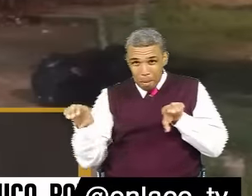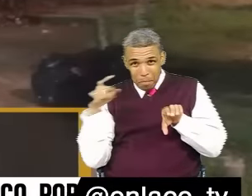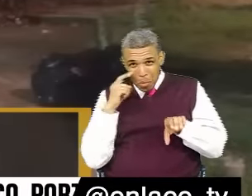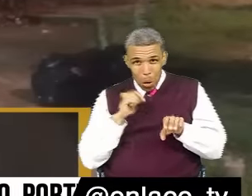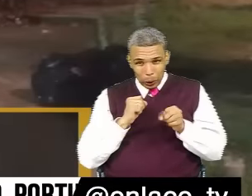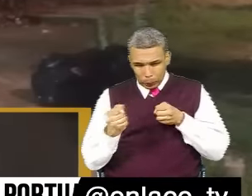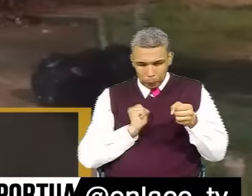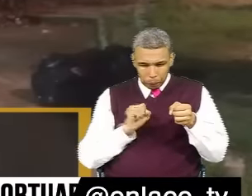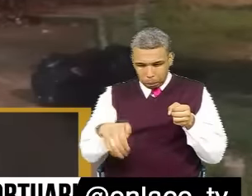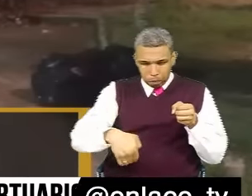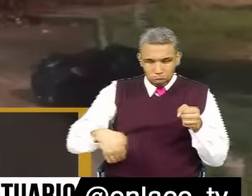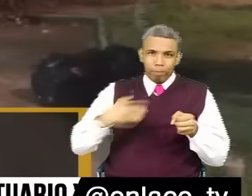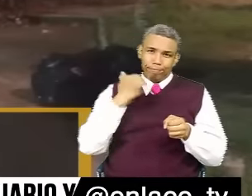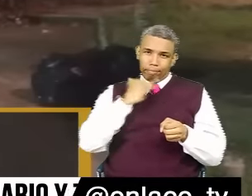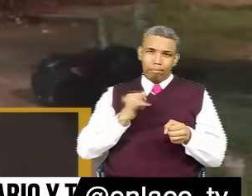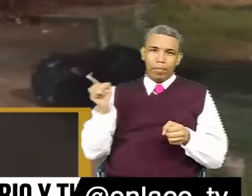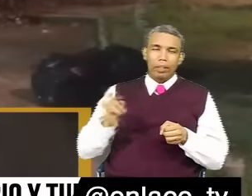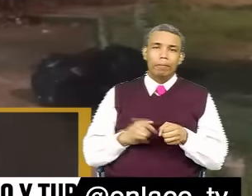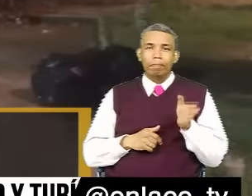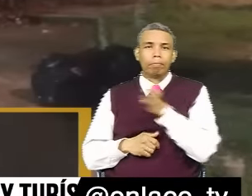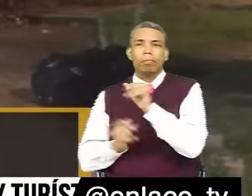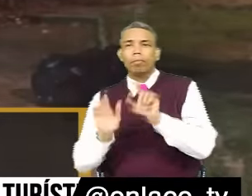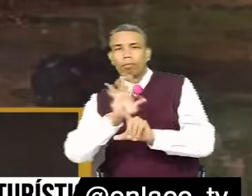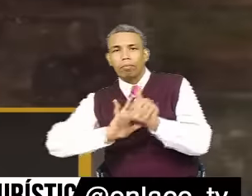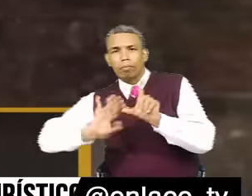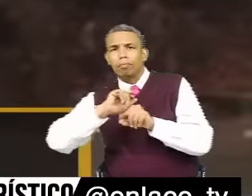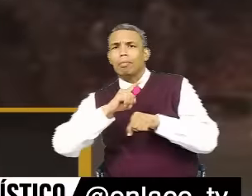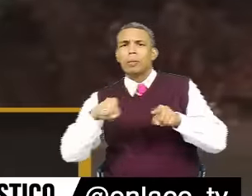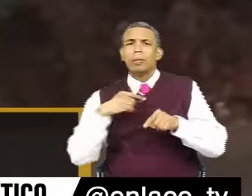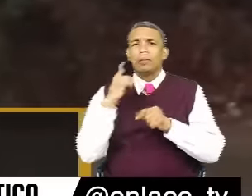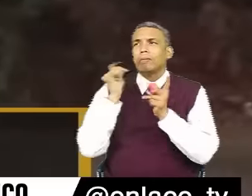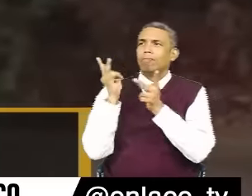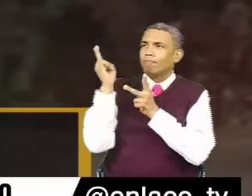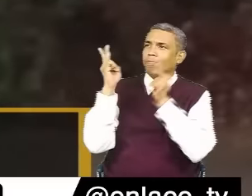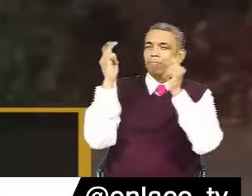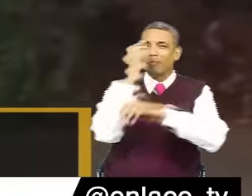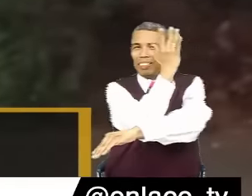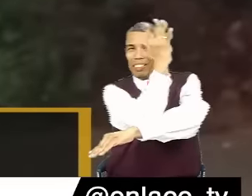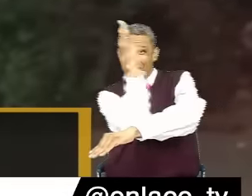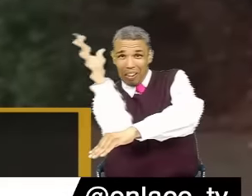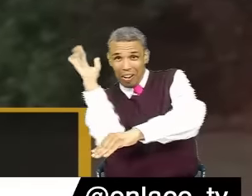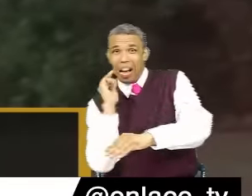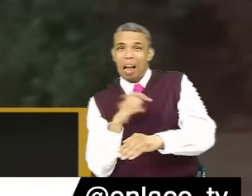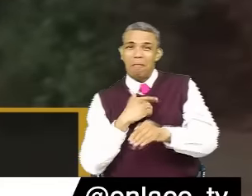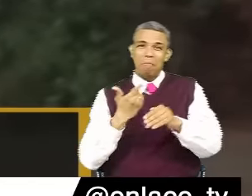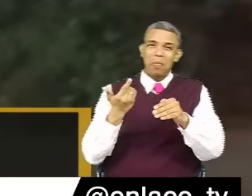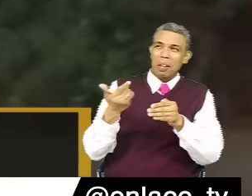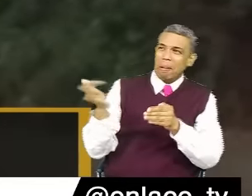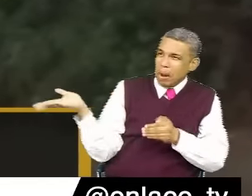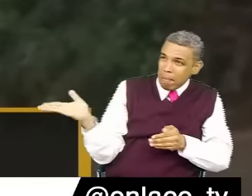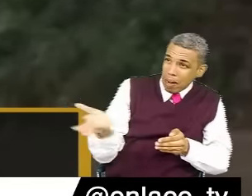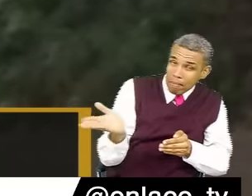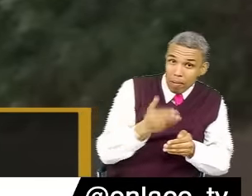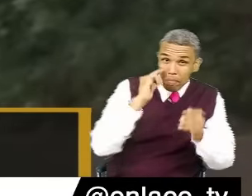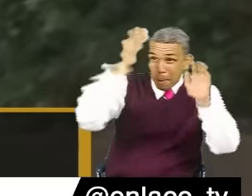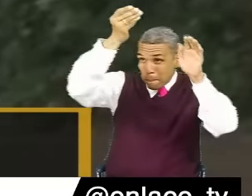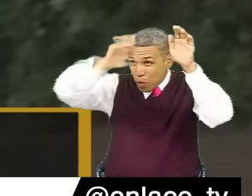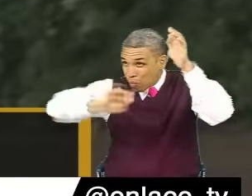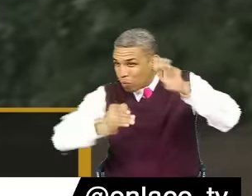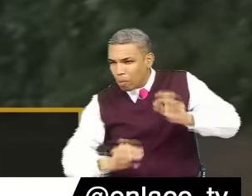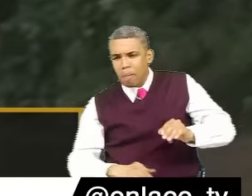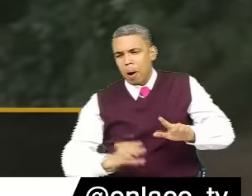en la ciudad siguen dando de qué hablar, dejando la maleza donde les plazca. En esa oportunidad, vecinos de la calle 55A con 27,